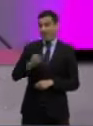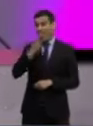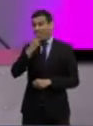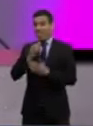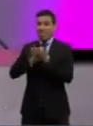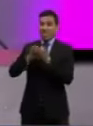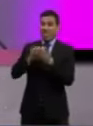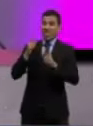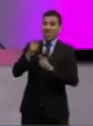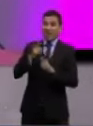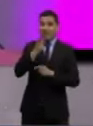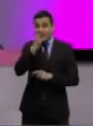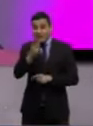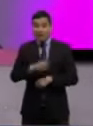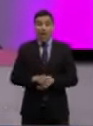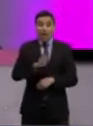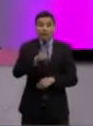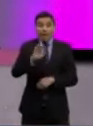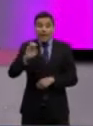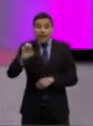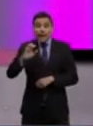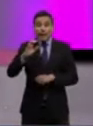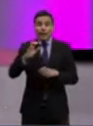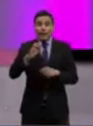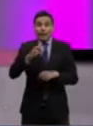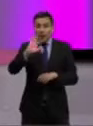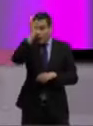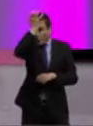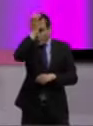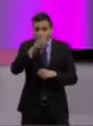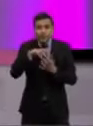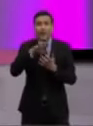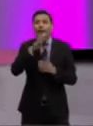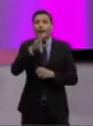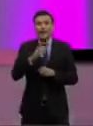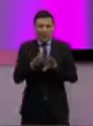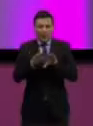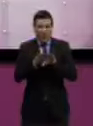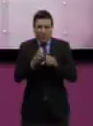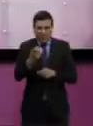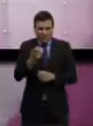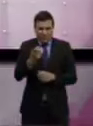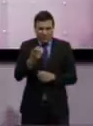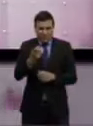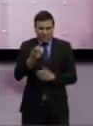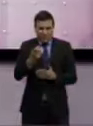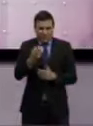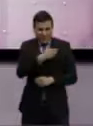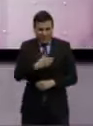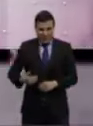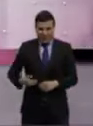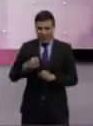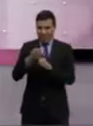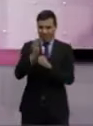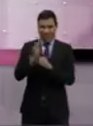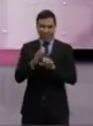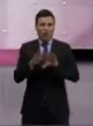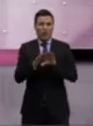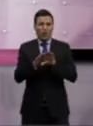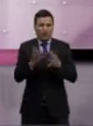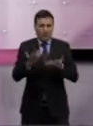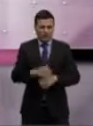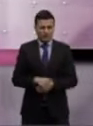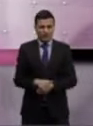dice, ¿qué es eso? Un presidente haciendo esas gracias. No lo elegimos para eso. Juncal.